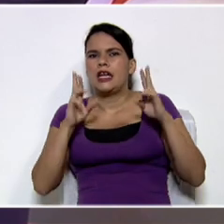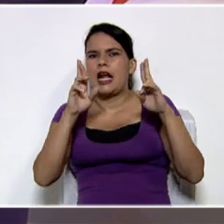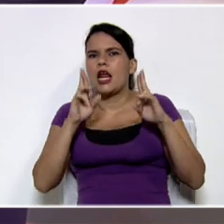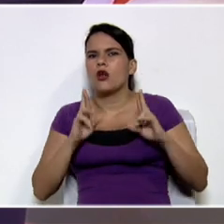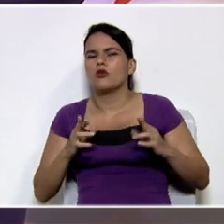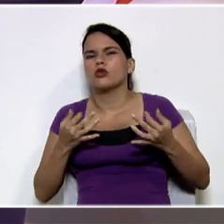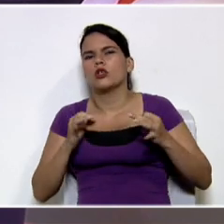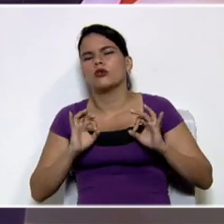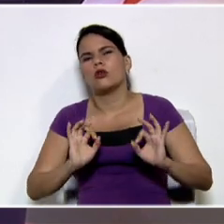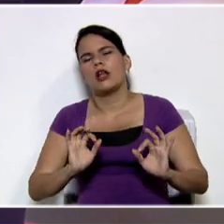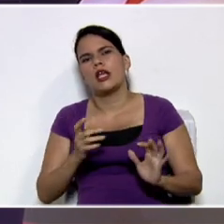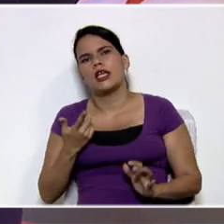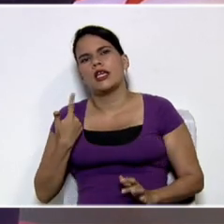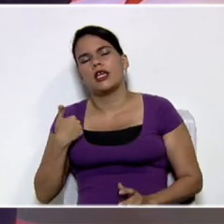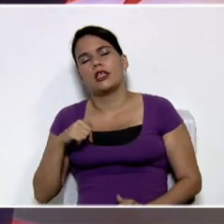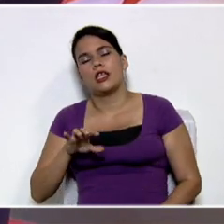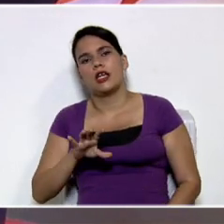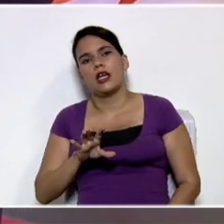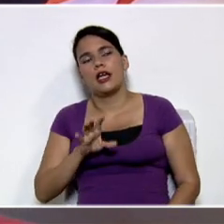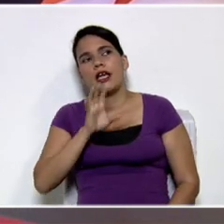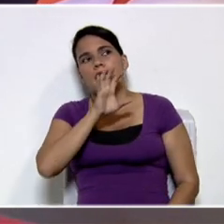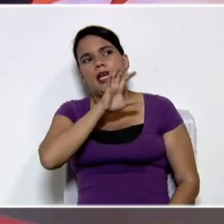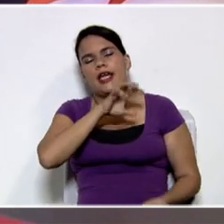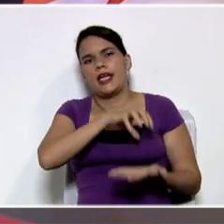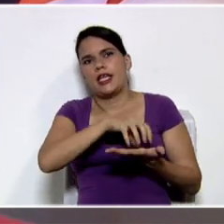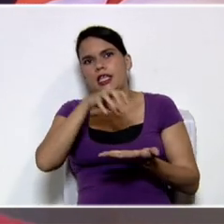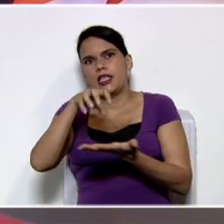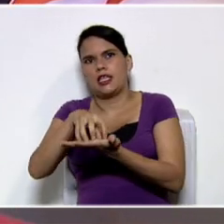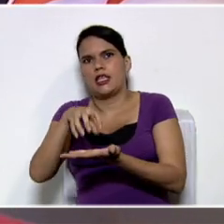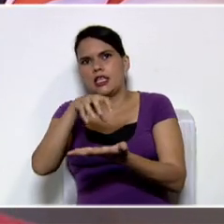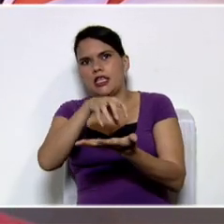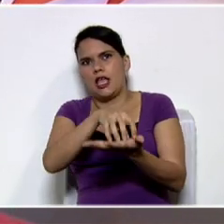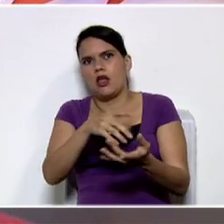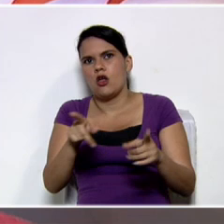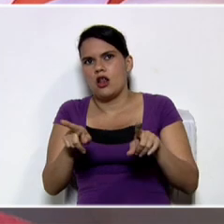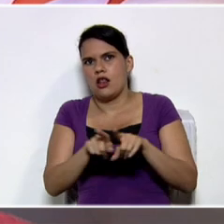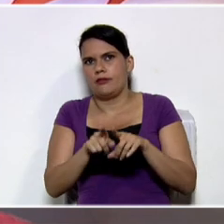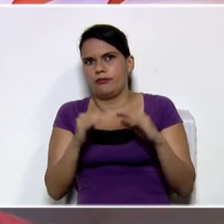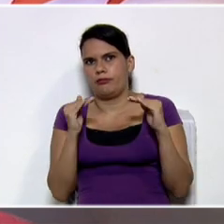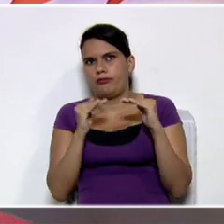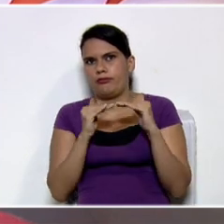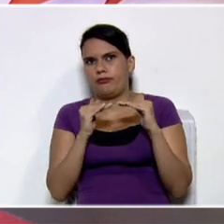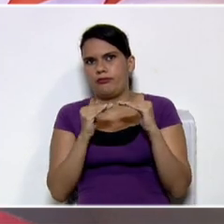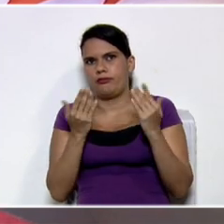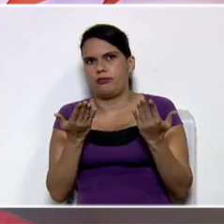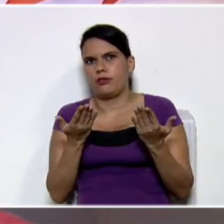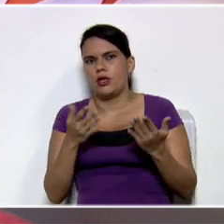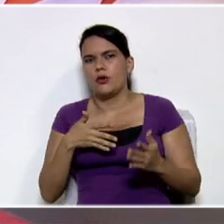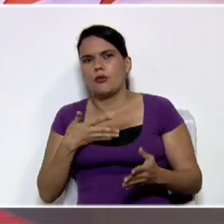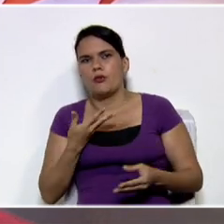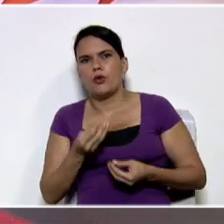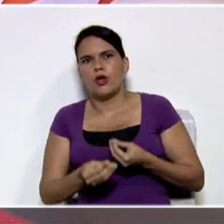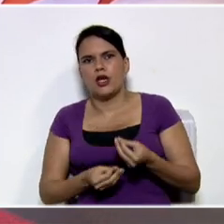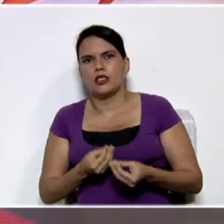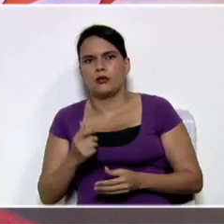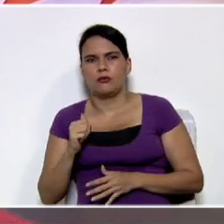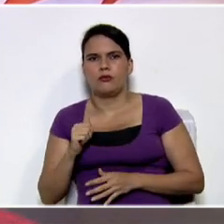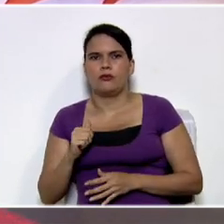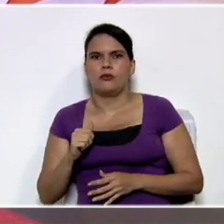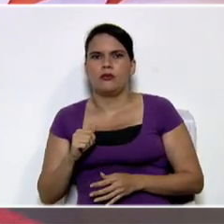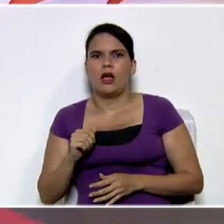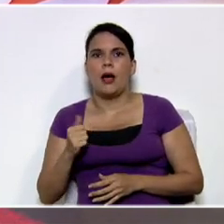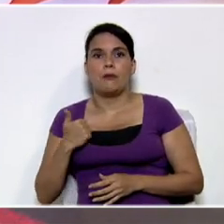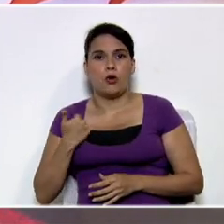y que tengan estados que tengan o permitan tener la misma similitud, y esto pueda ser provechoso para la